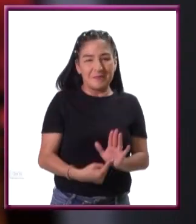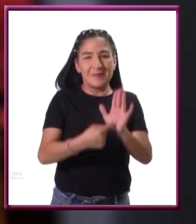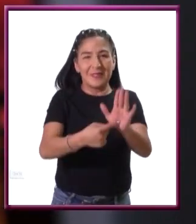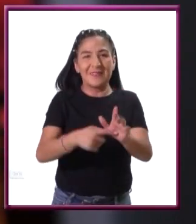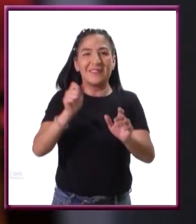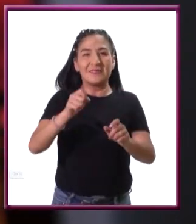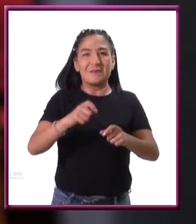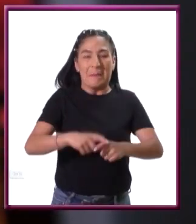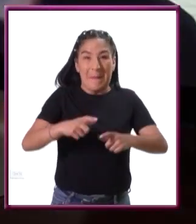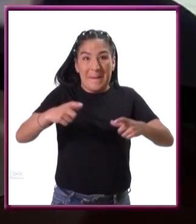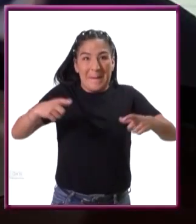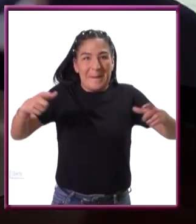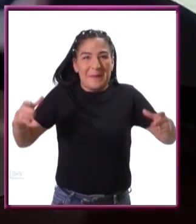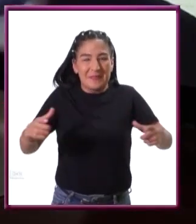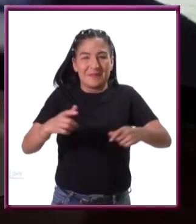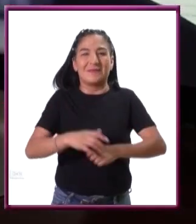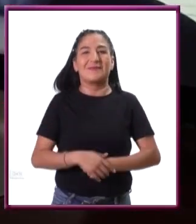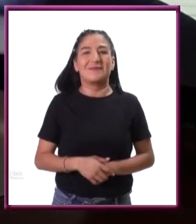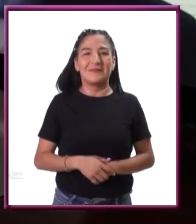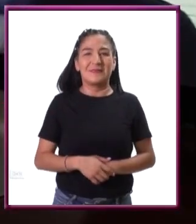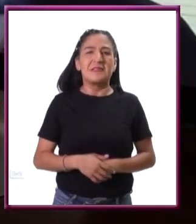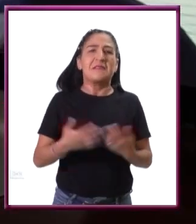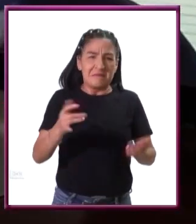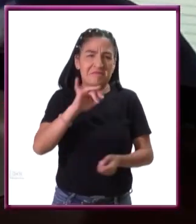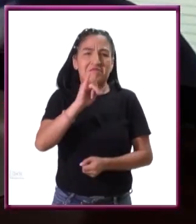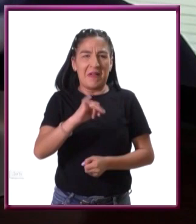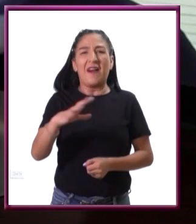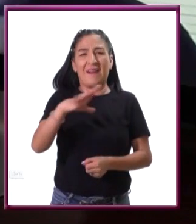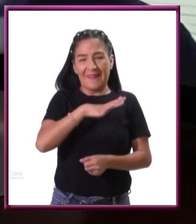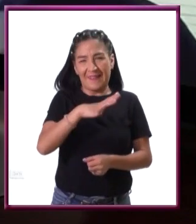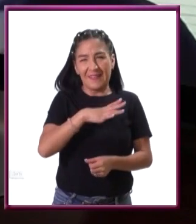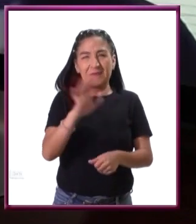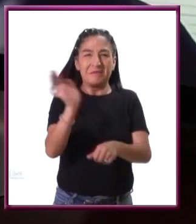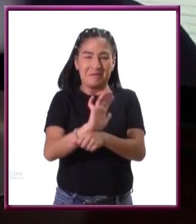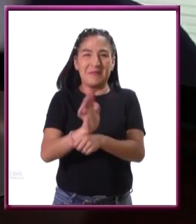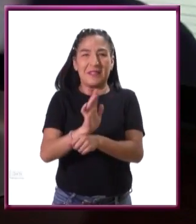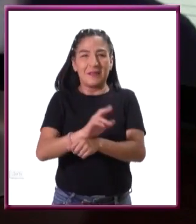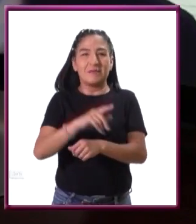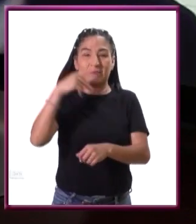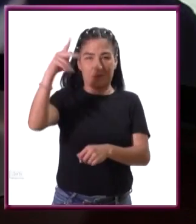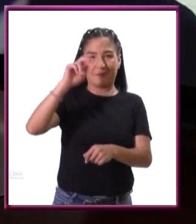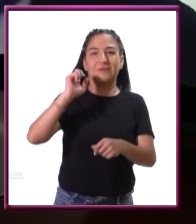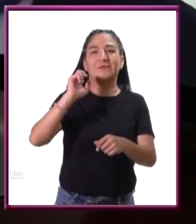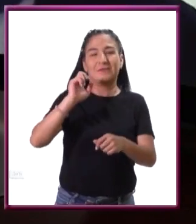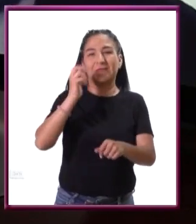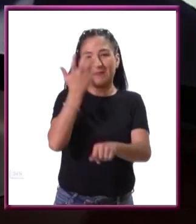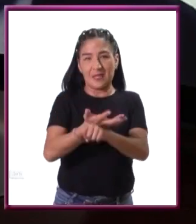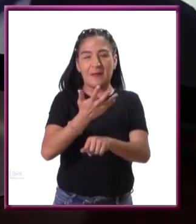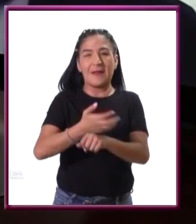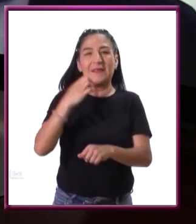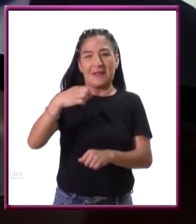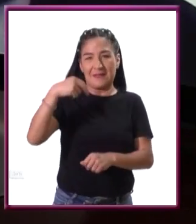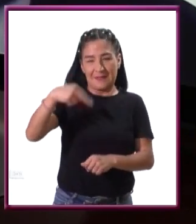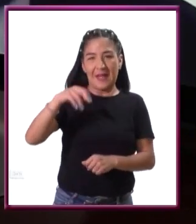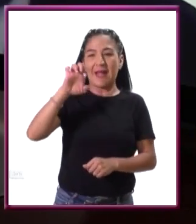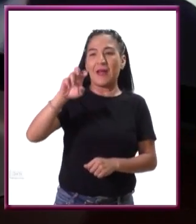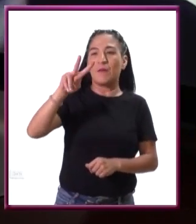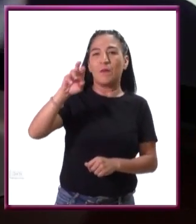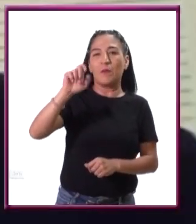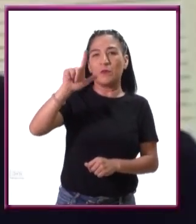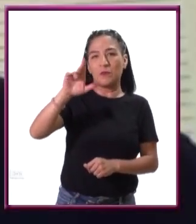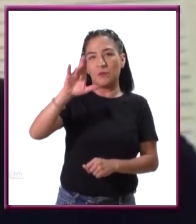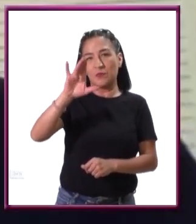exponencial? Sí, de hecho hay una película estadounidense que se llama Evolution, dirigida por Ivan